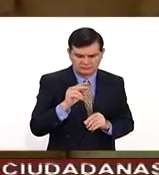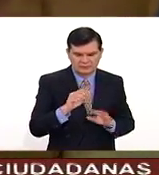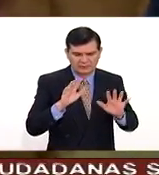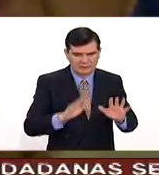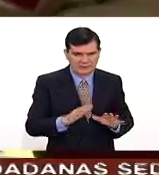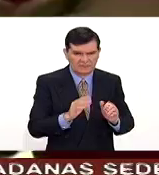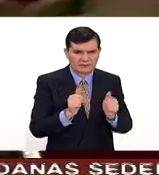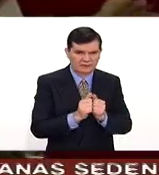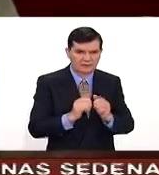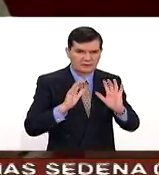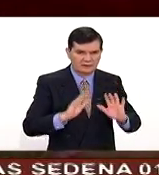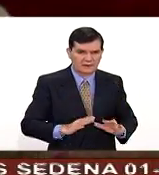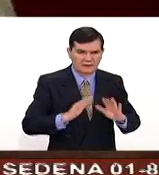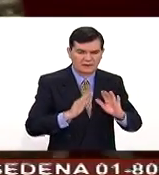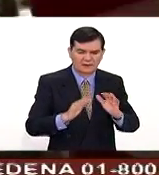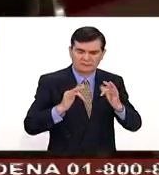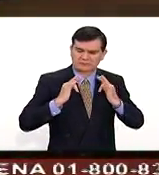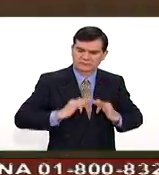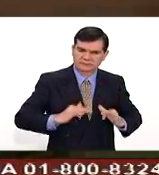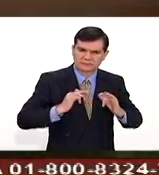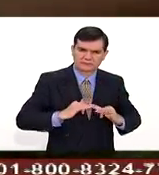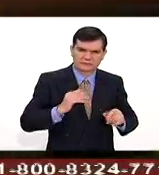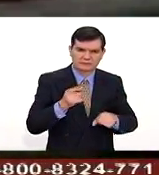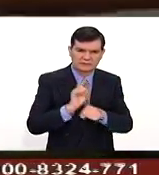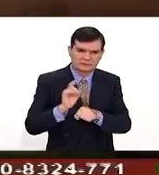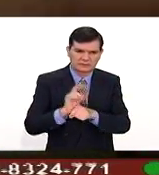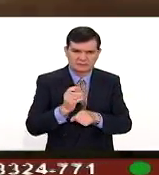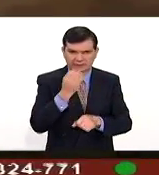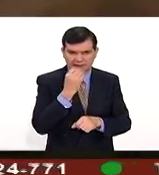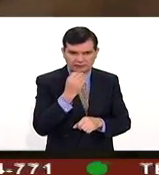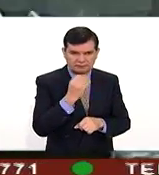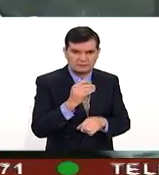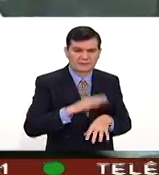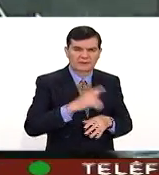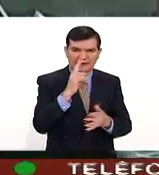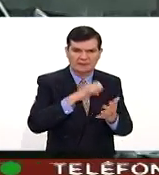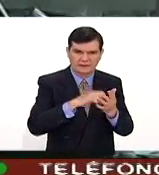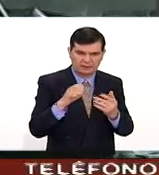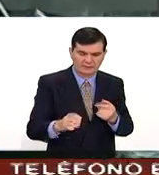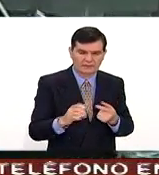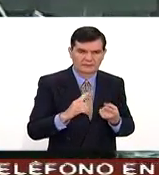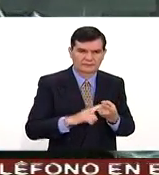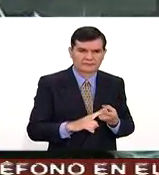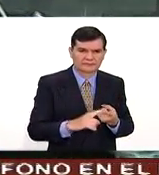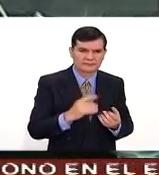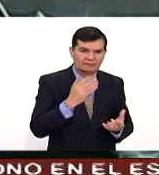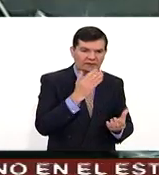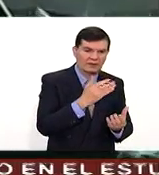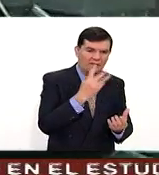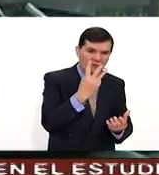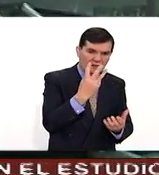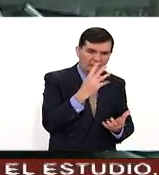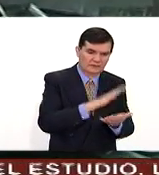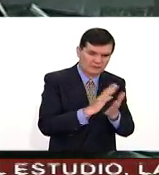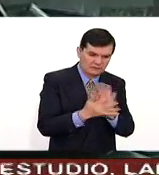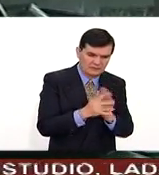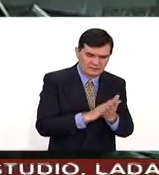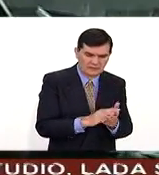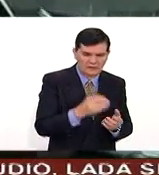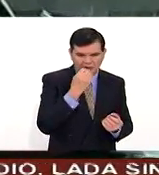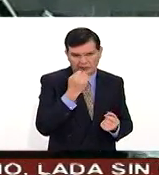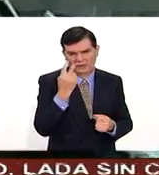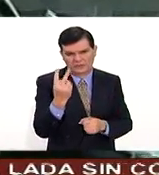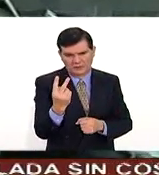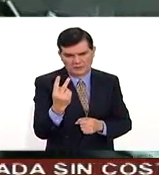mejor reducir la cantidad de alimentos que comes en cada comida. Por ejemplo, en lugar de comer 3 tortillas, come 2